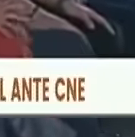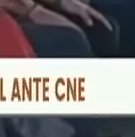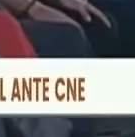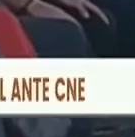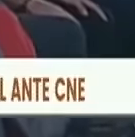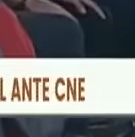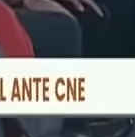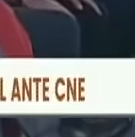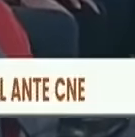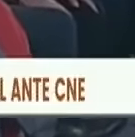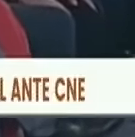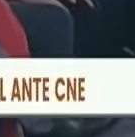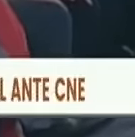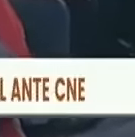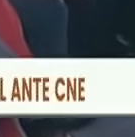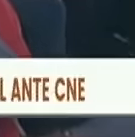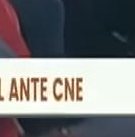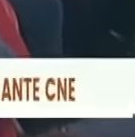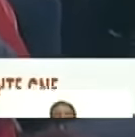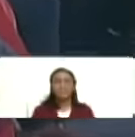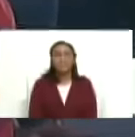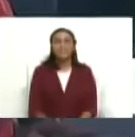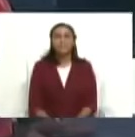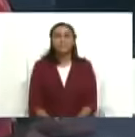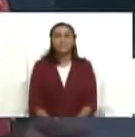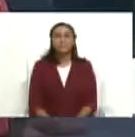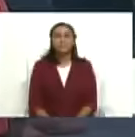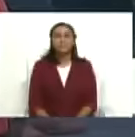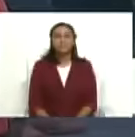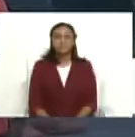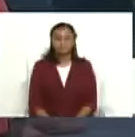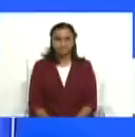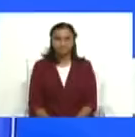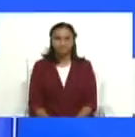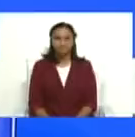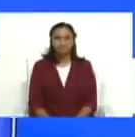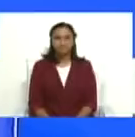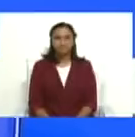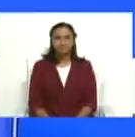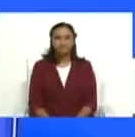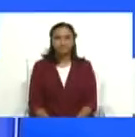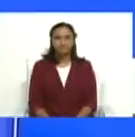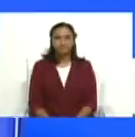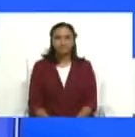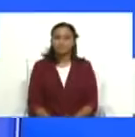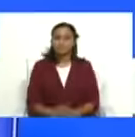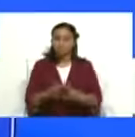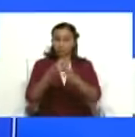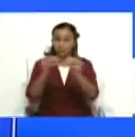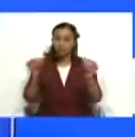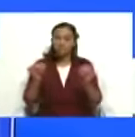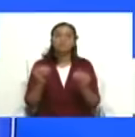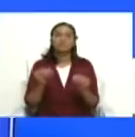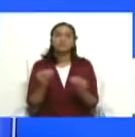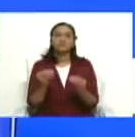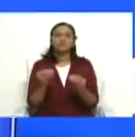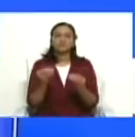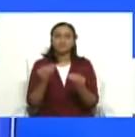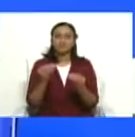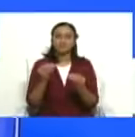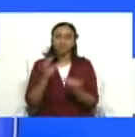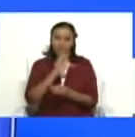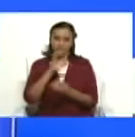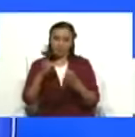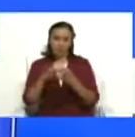vida en el Parlamento Nacional y, por supuesto, a la Comisión, que estuvimos viendo